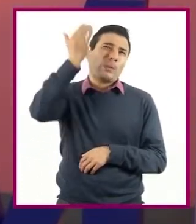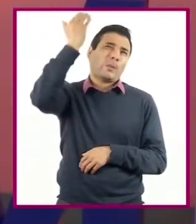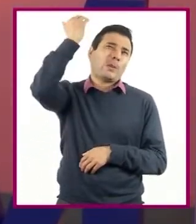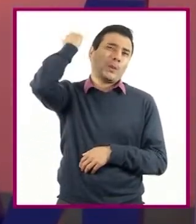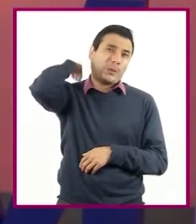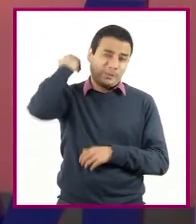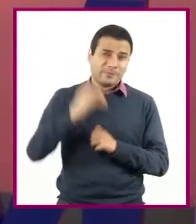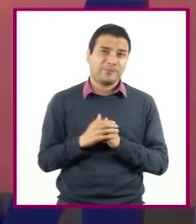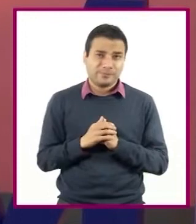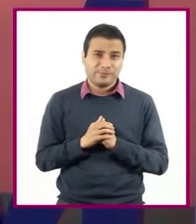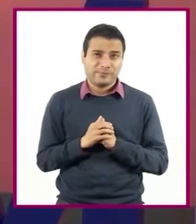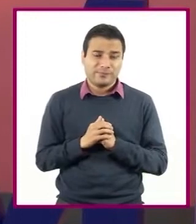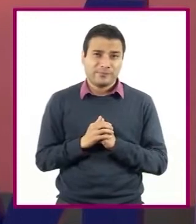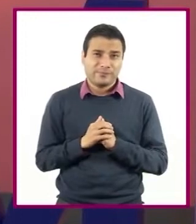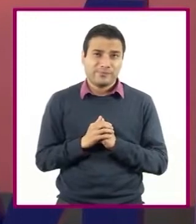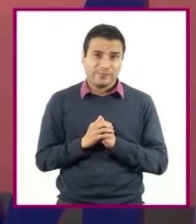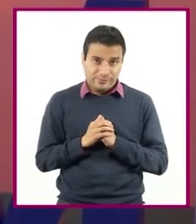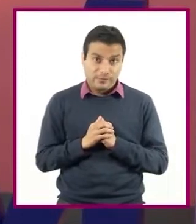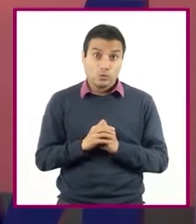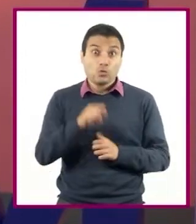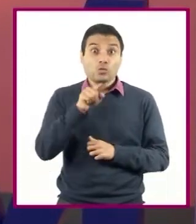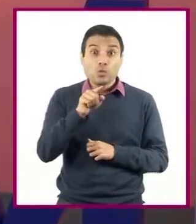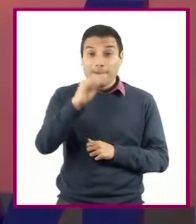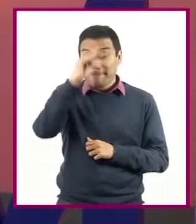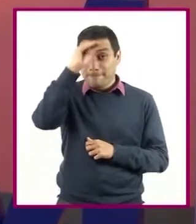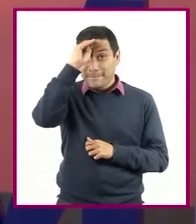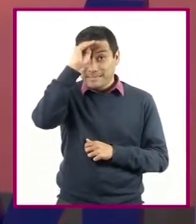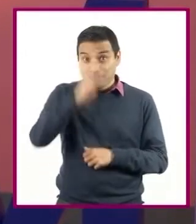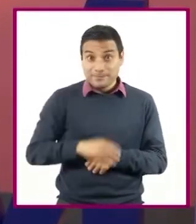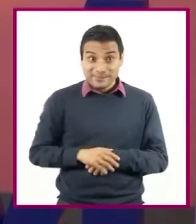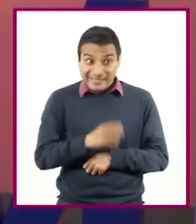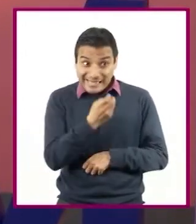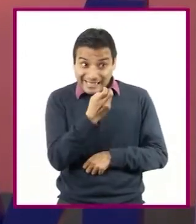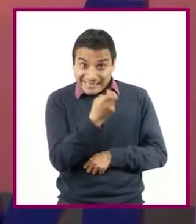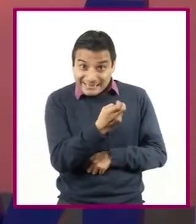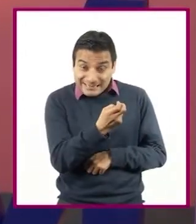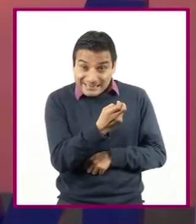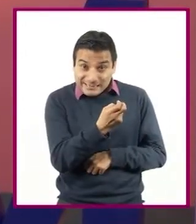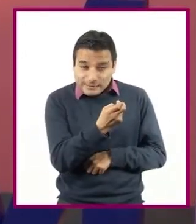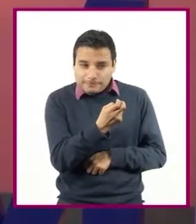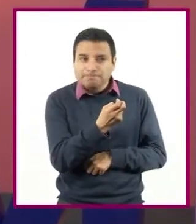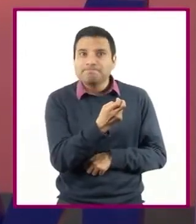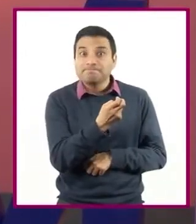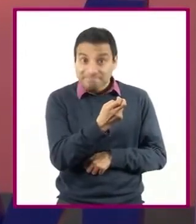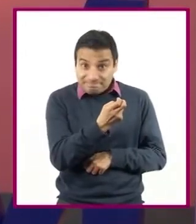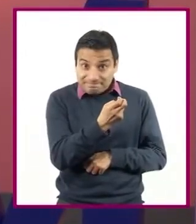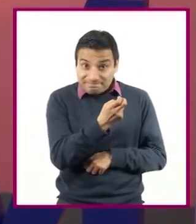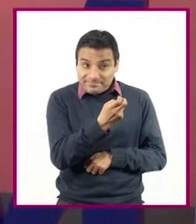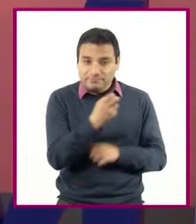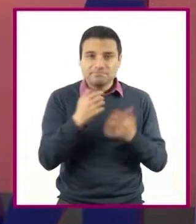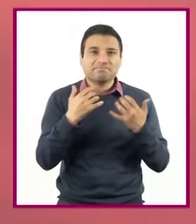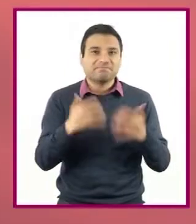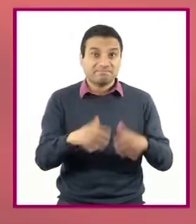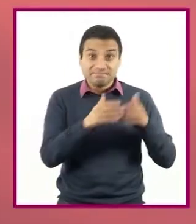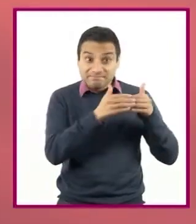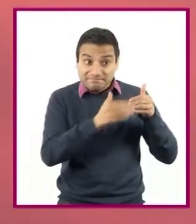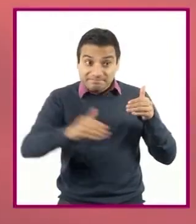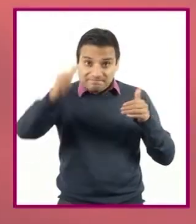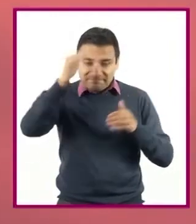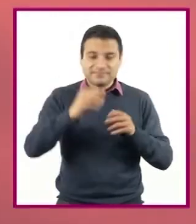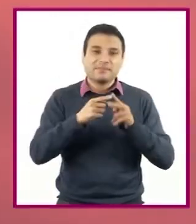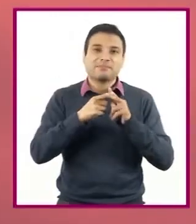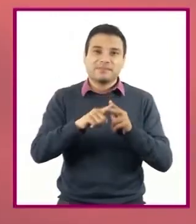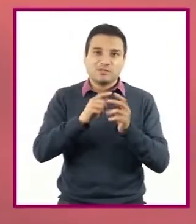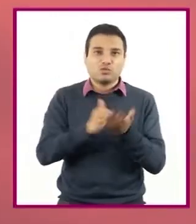más, podría pensar que con el recurso a tal dispositivo se iniciaron nuestras mejores civilizaciones.